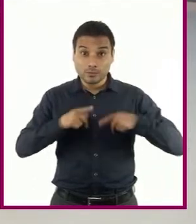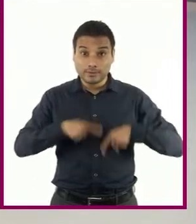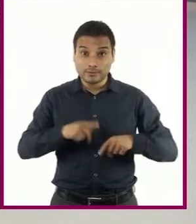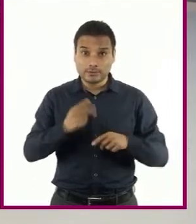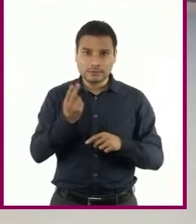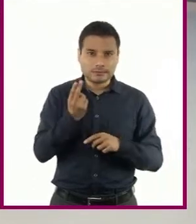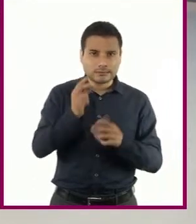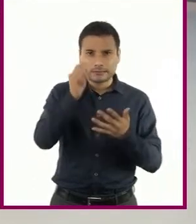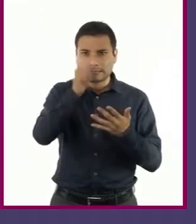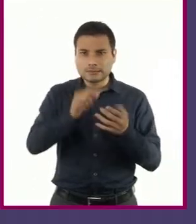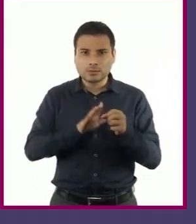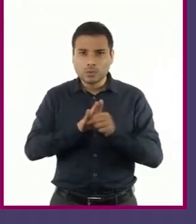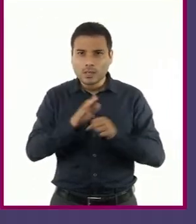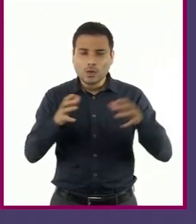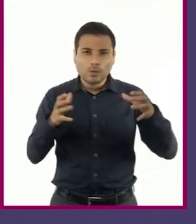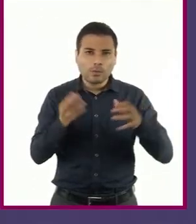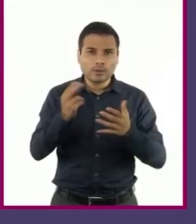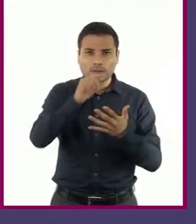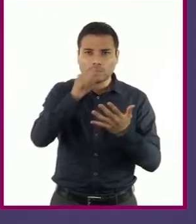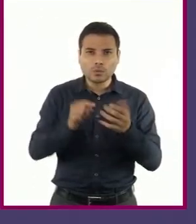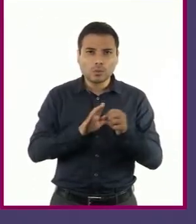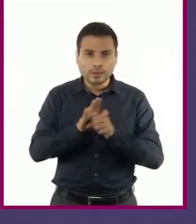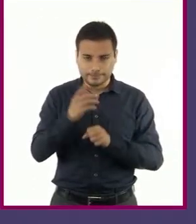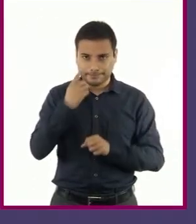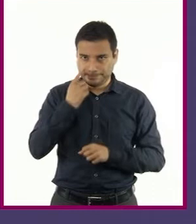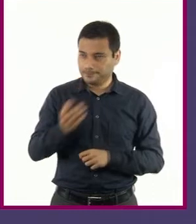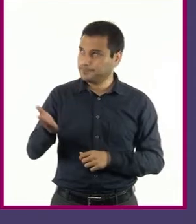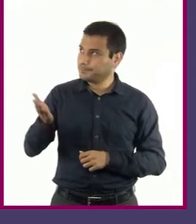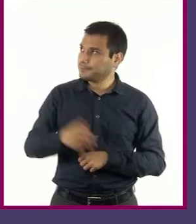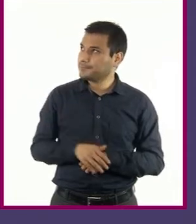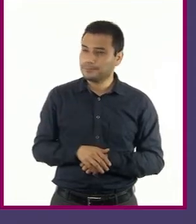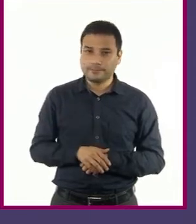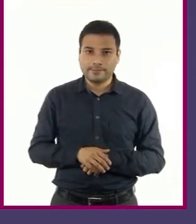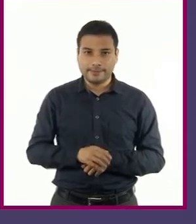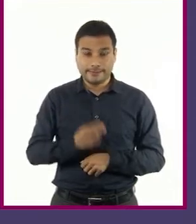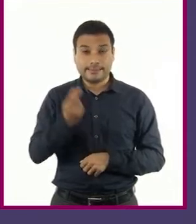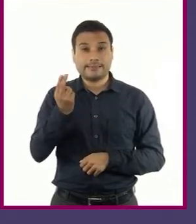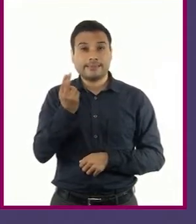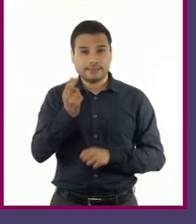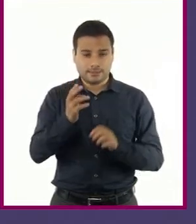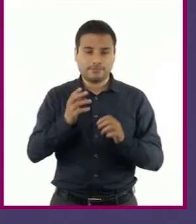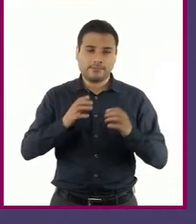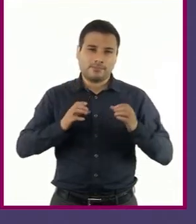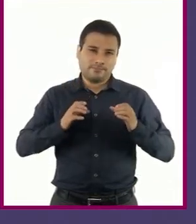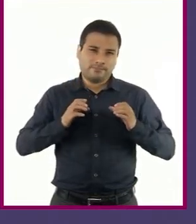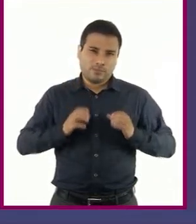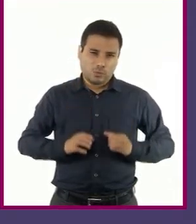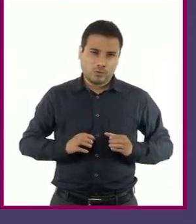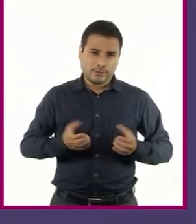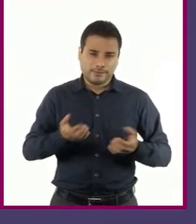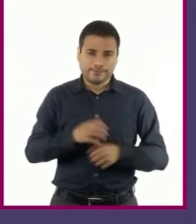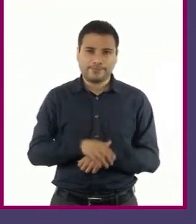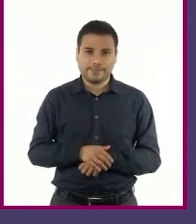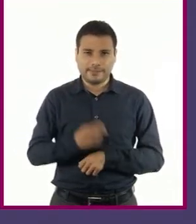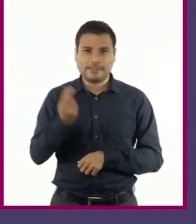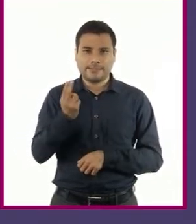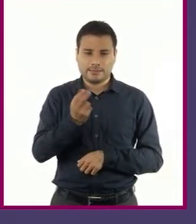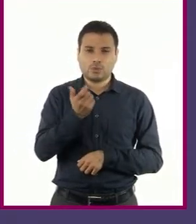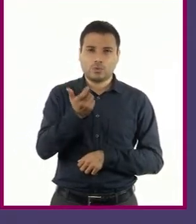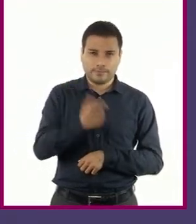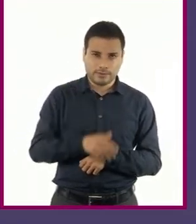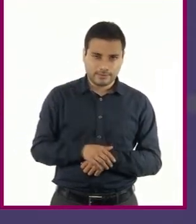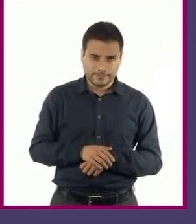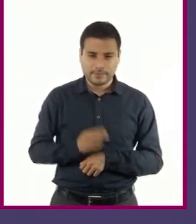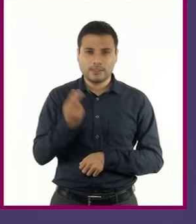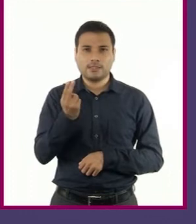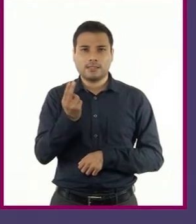partir del siguiente esquema. Necesidades biológicas o físicas, necesidades económicas, necesidades